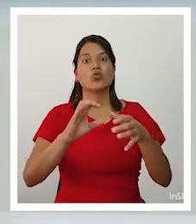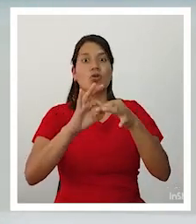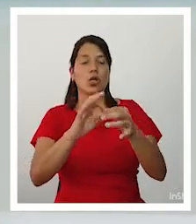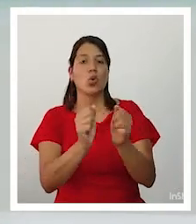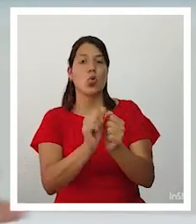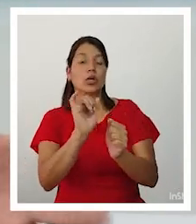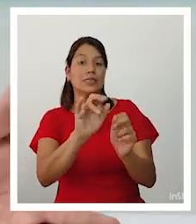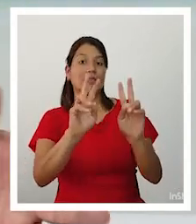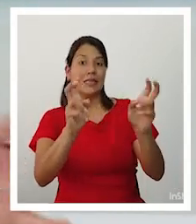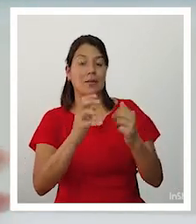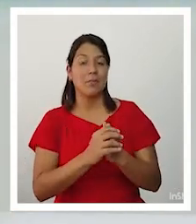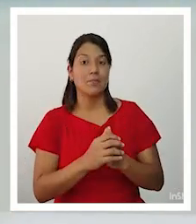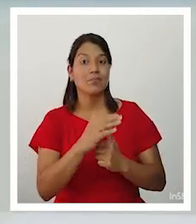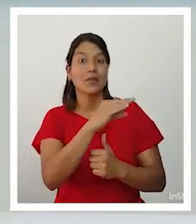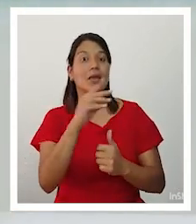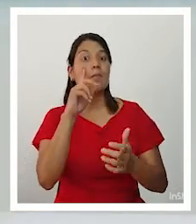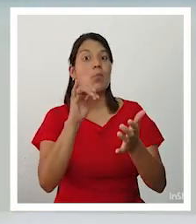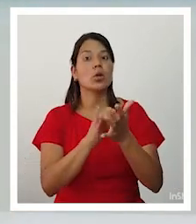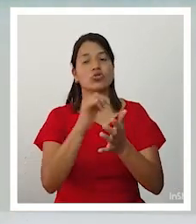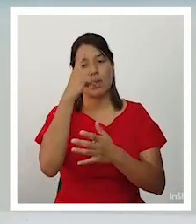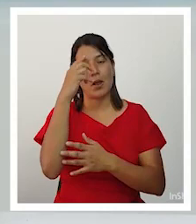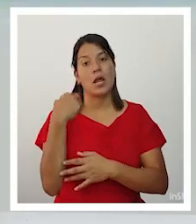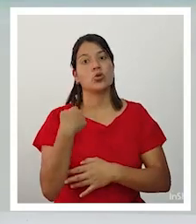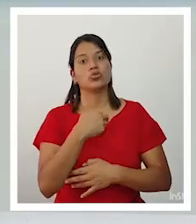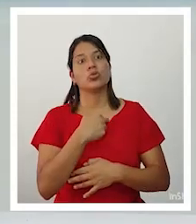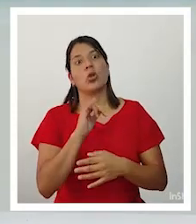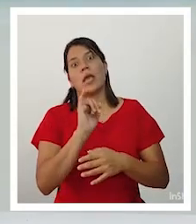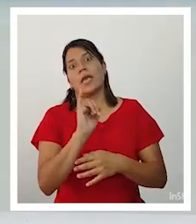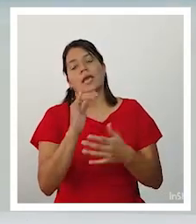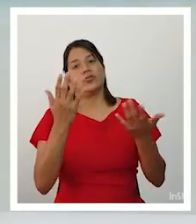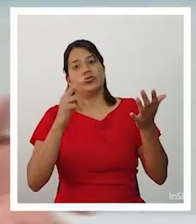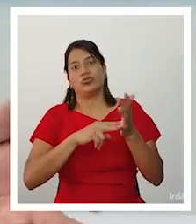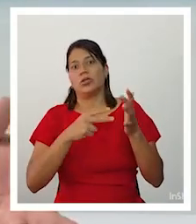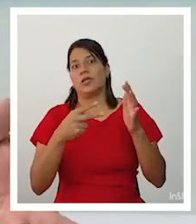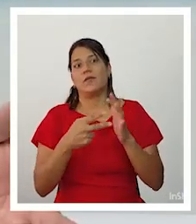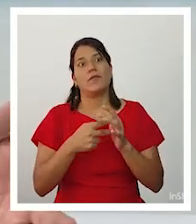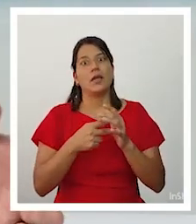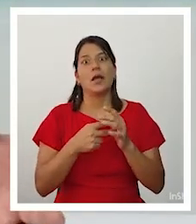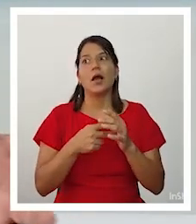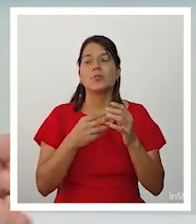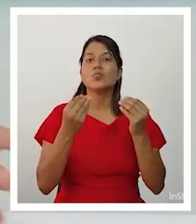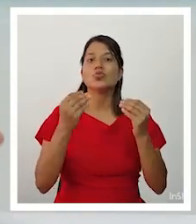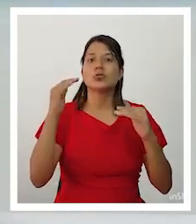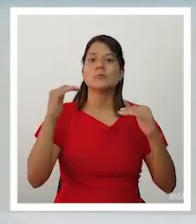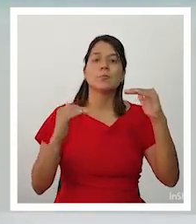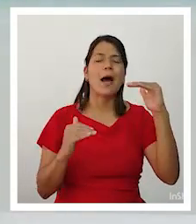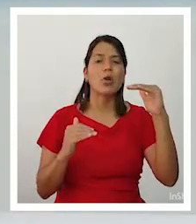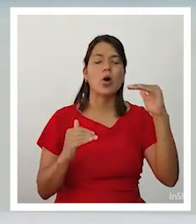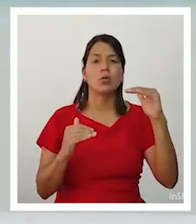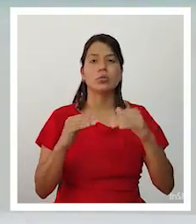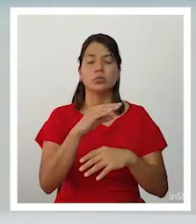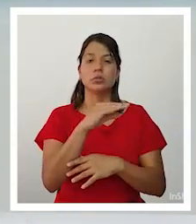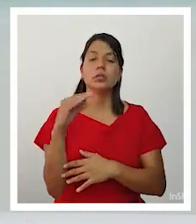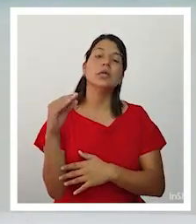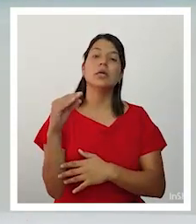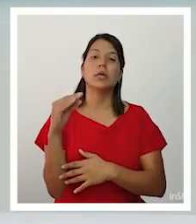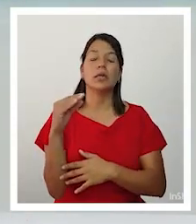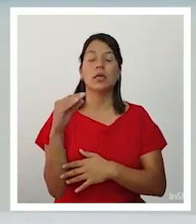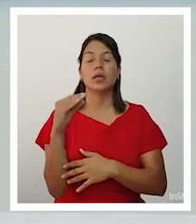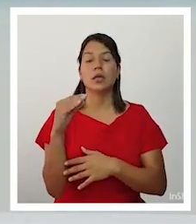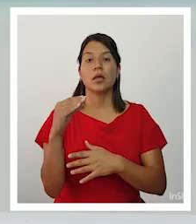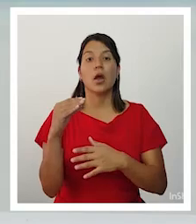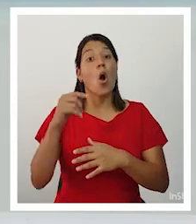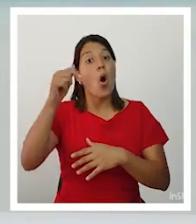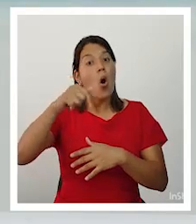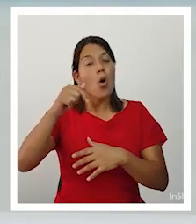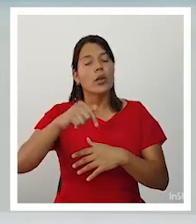temas, y por ende para nosotros eso ha llegado a ser una gran brecha y que definitivamente,